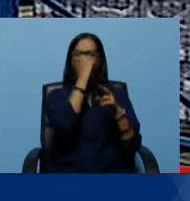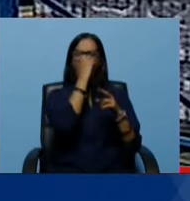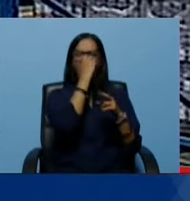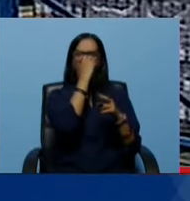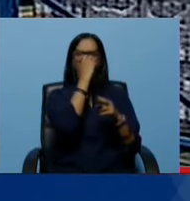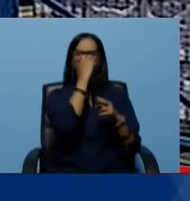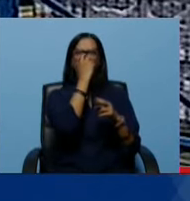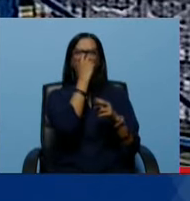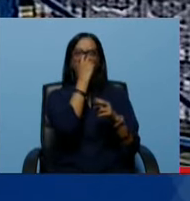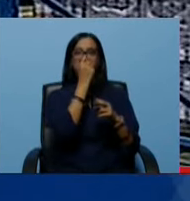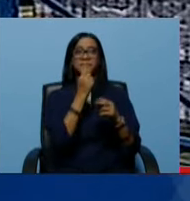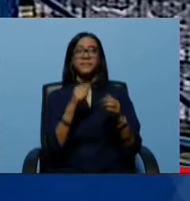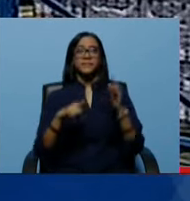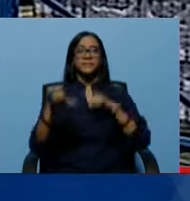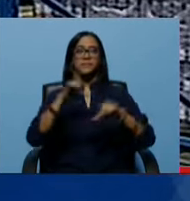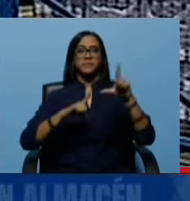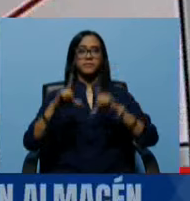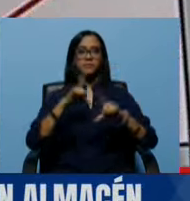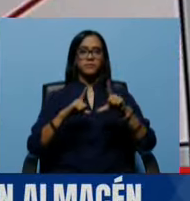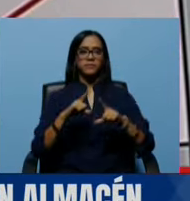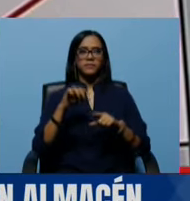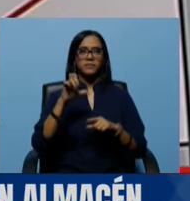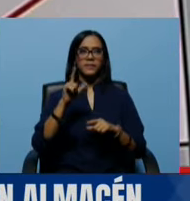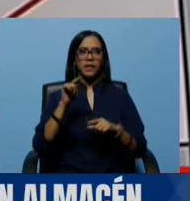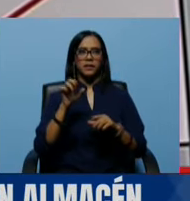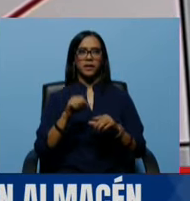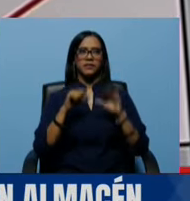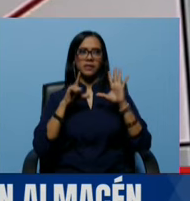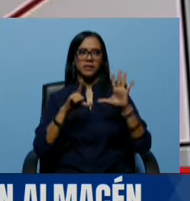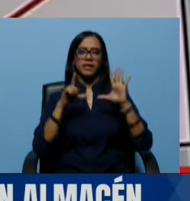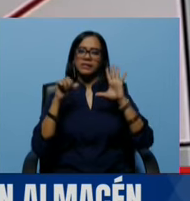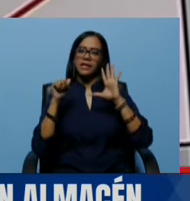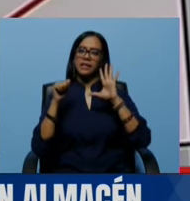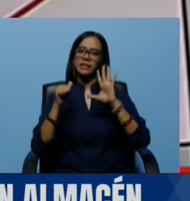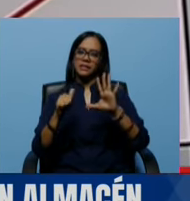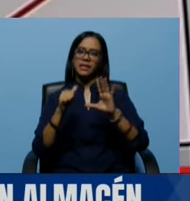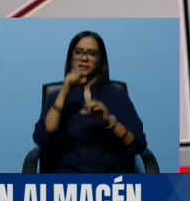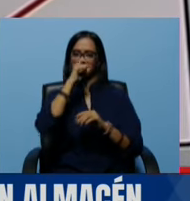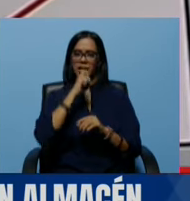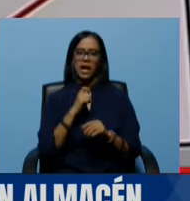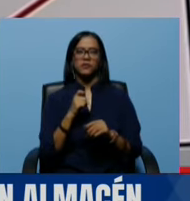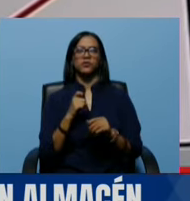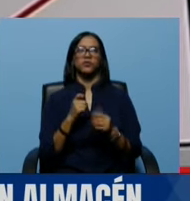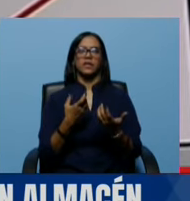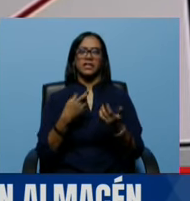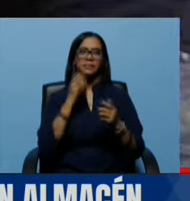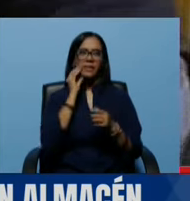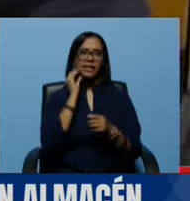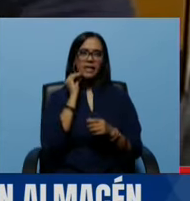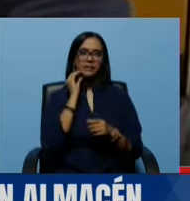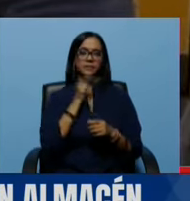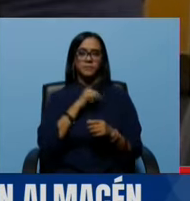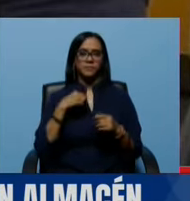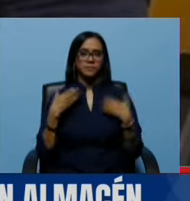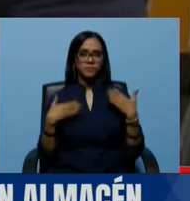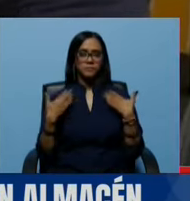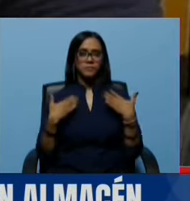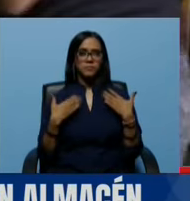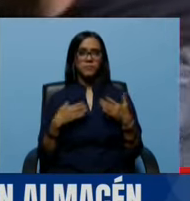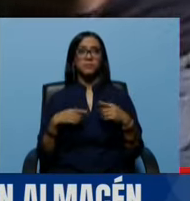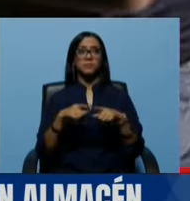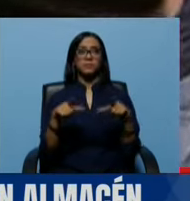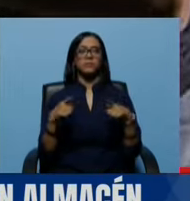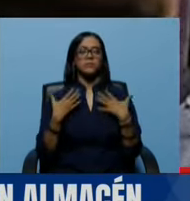un laboratorio con 76 años de experiencia en el mercado nacional, que ahora nosotros estamos muy contentos desde el sector